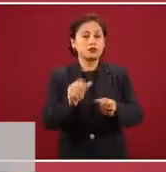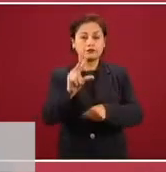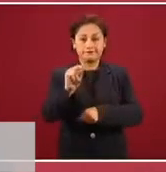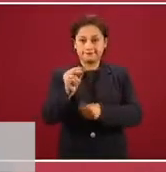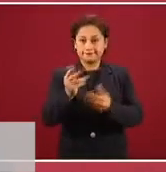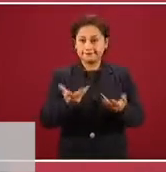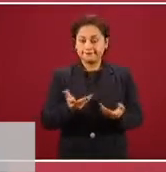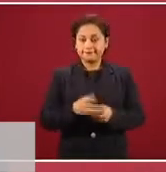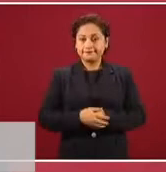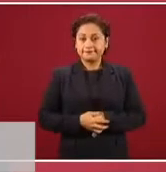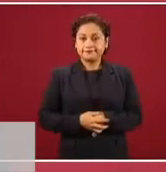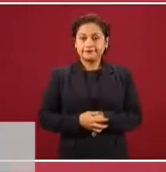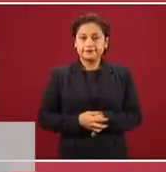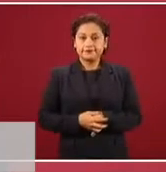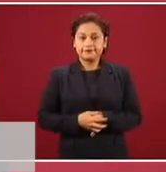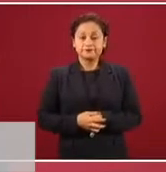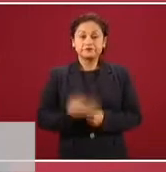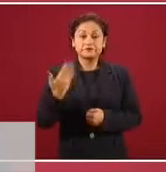democrática.